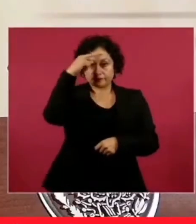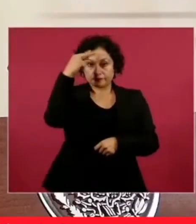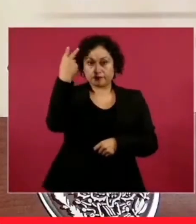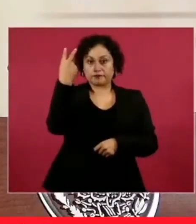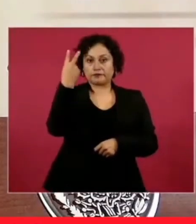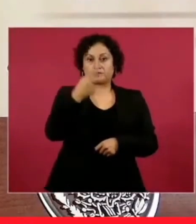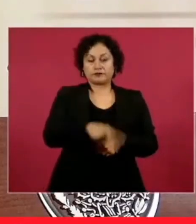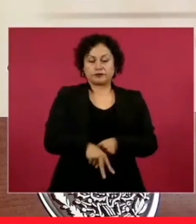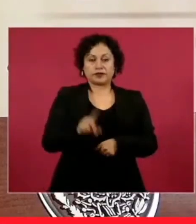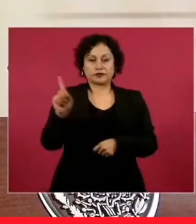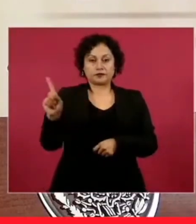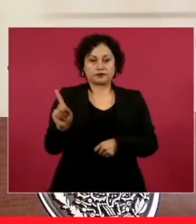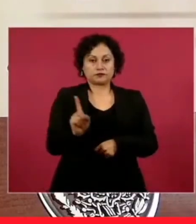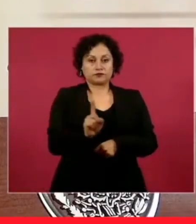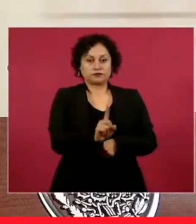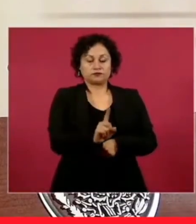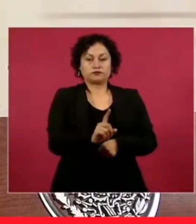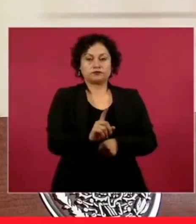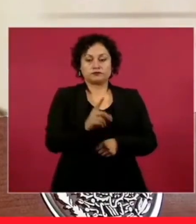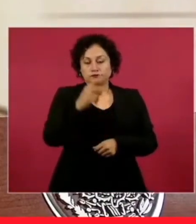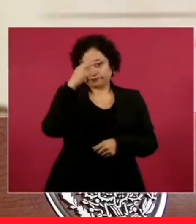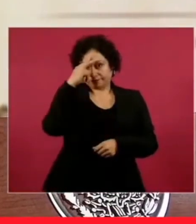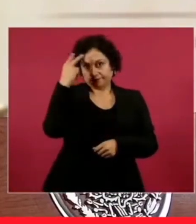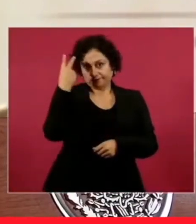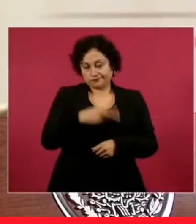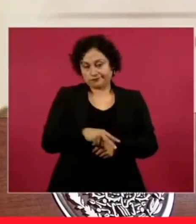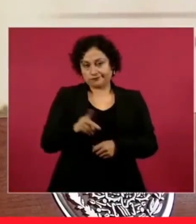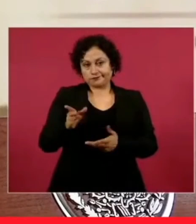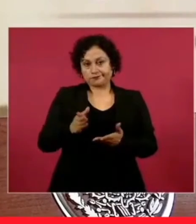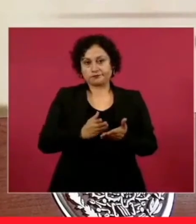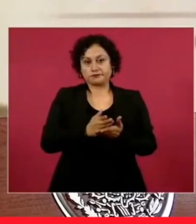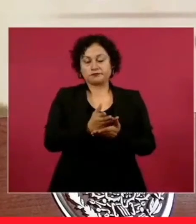y le dice Dios a